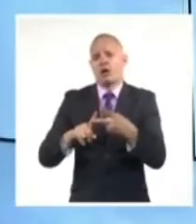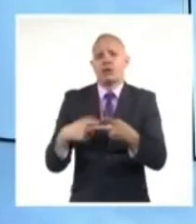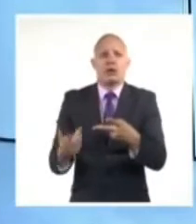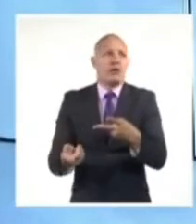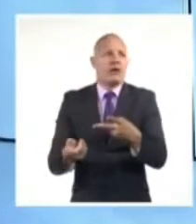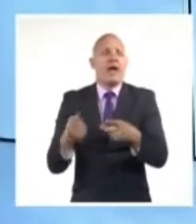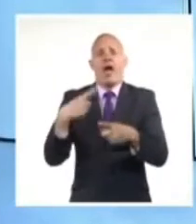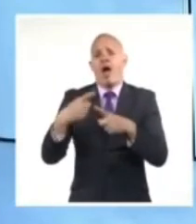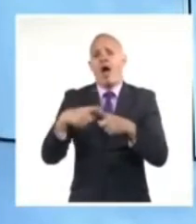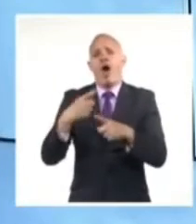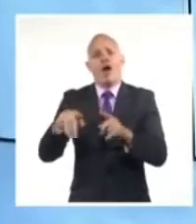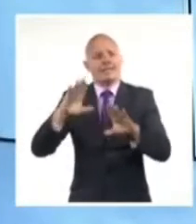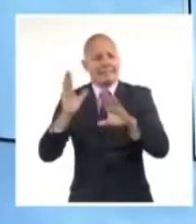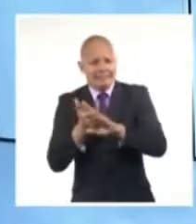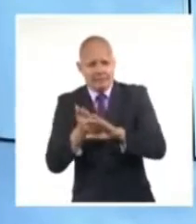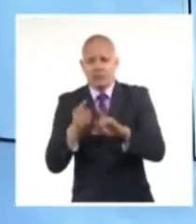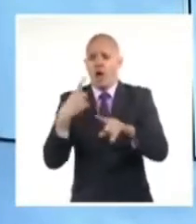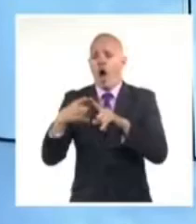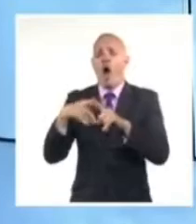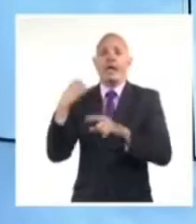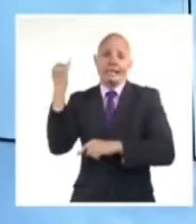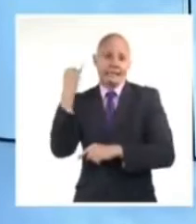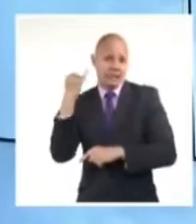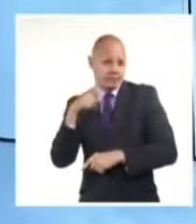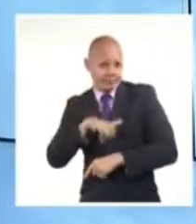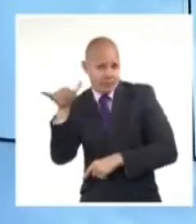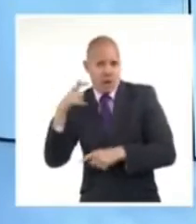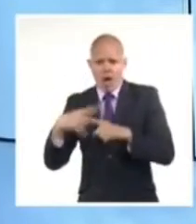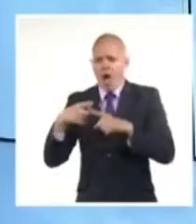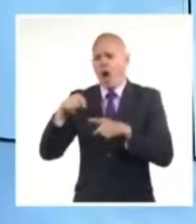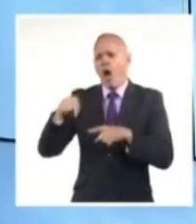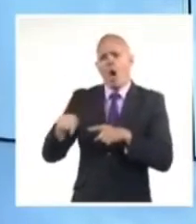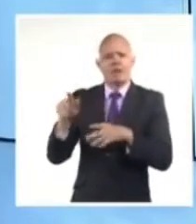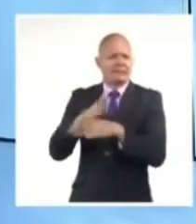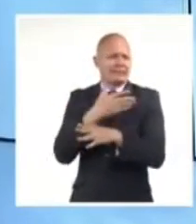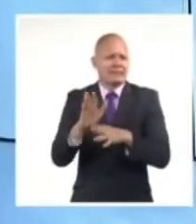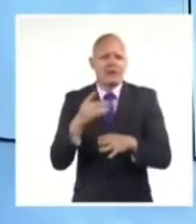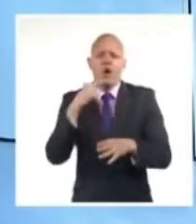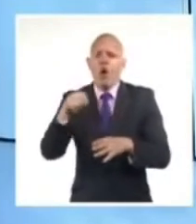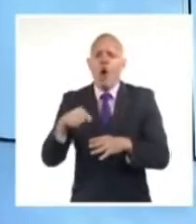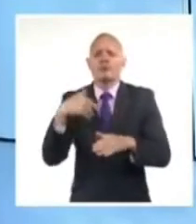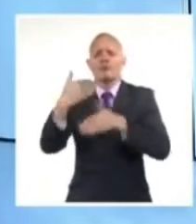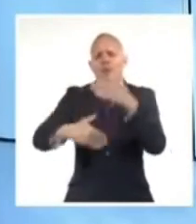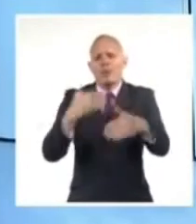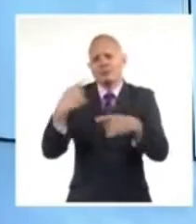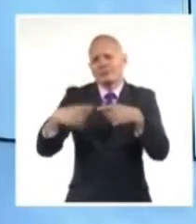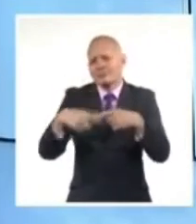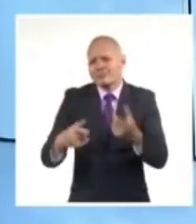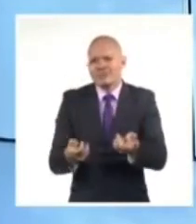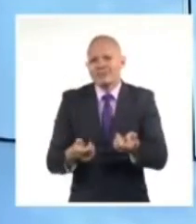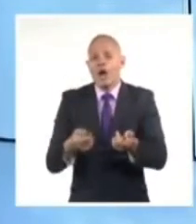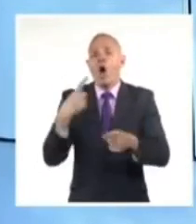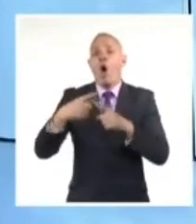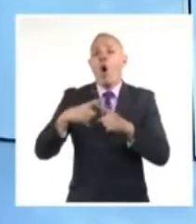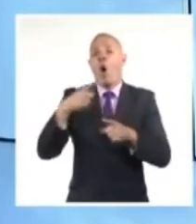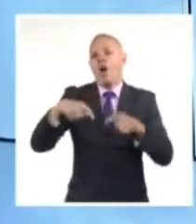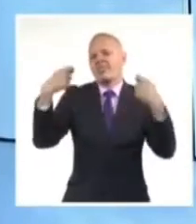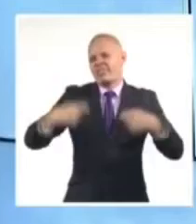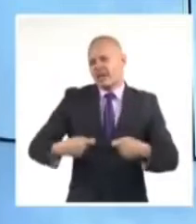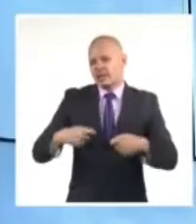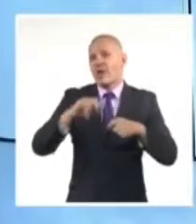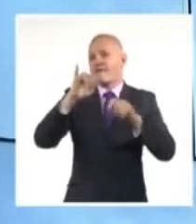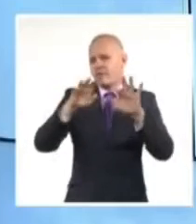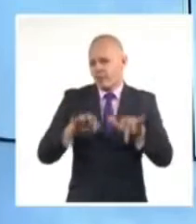Sociedad de Derecho Procesal, Sociedad de Derecho Internacional, estamos hablando de la Sociedad de Derecho Agrario, estamos hablando de la Sociedad de Derecho Procesal, estamos hablando de la Sociedad de Derecho Informática, estamos hablando de la Sociedad de